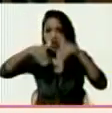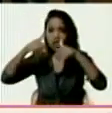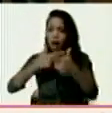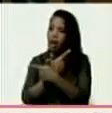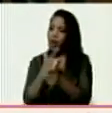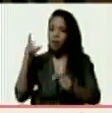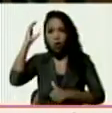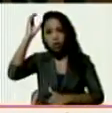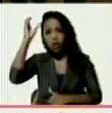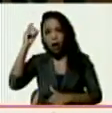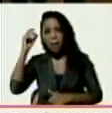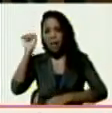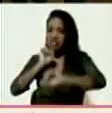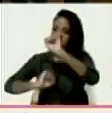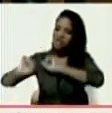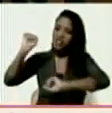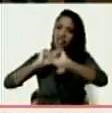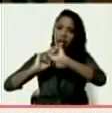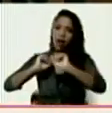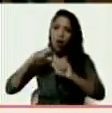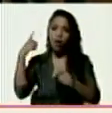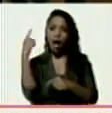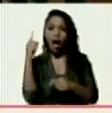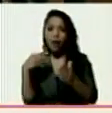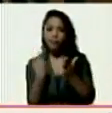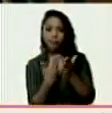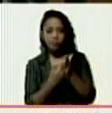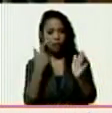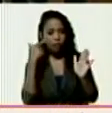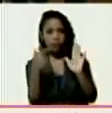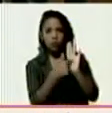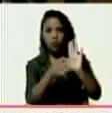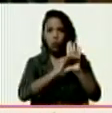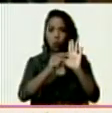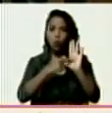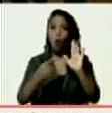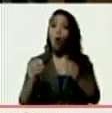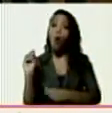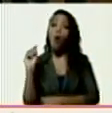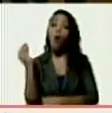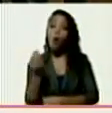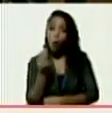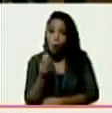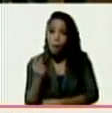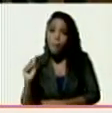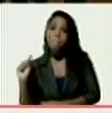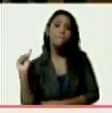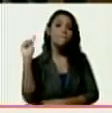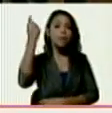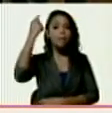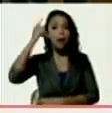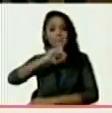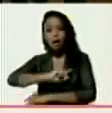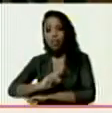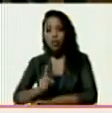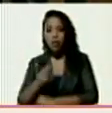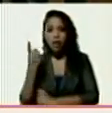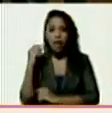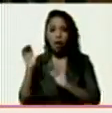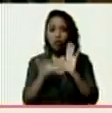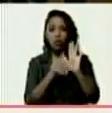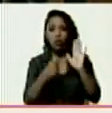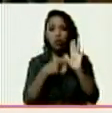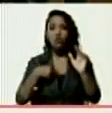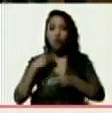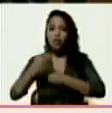conciencia para defender lo que está establecido allí como primer mandato, que es la Constitución, el día de ayer lo hicimos.